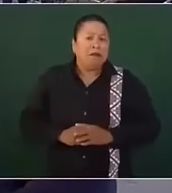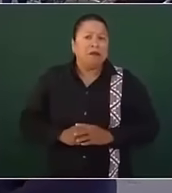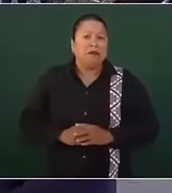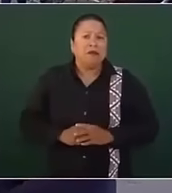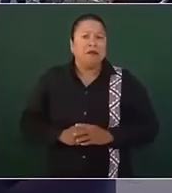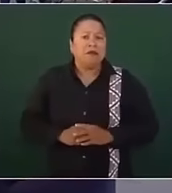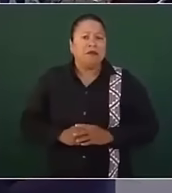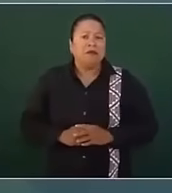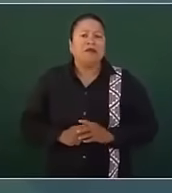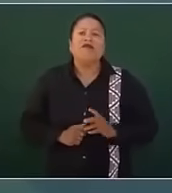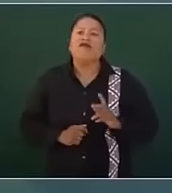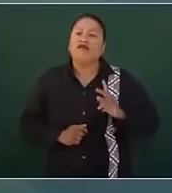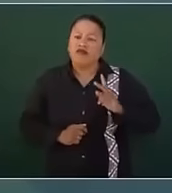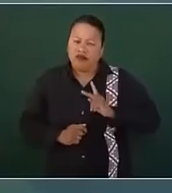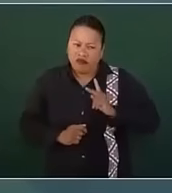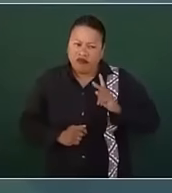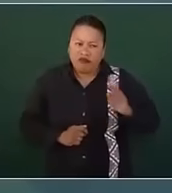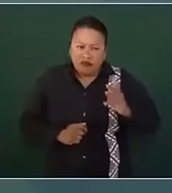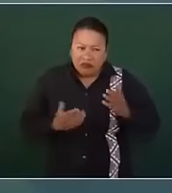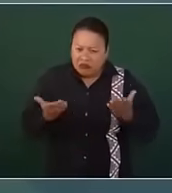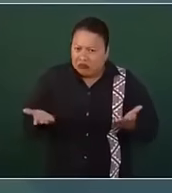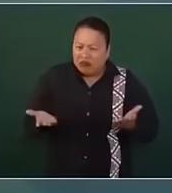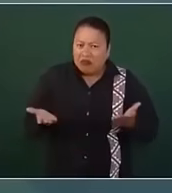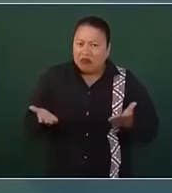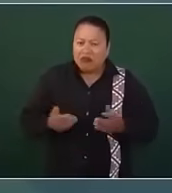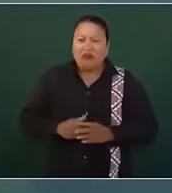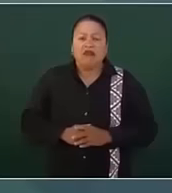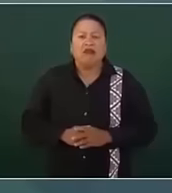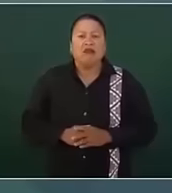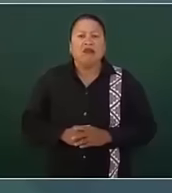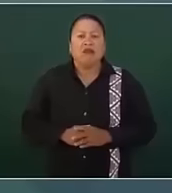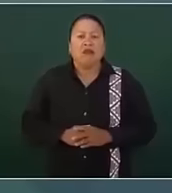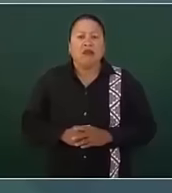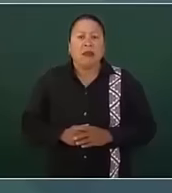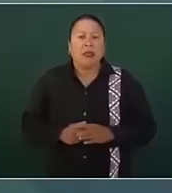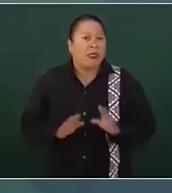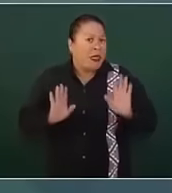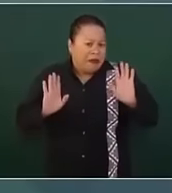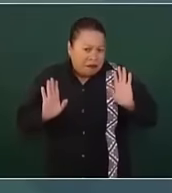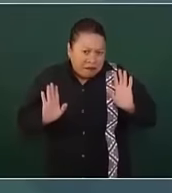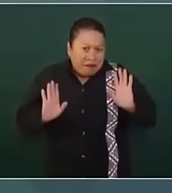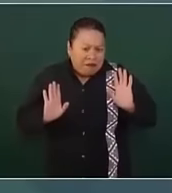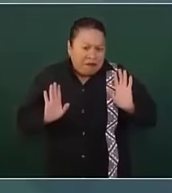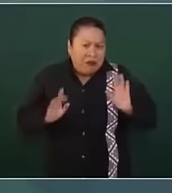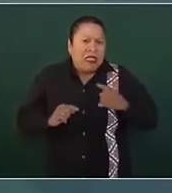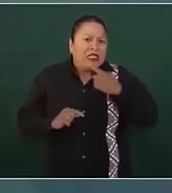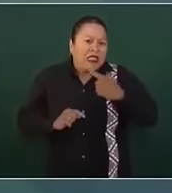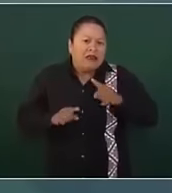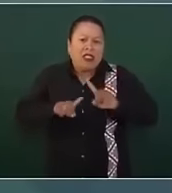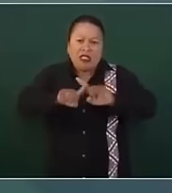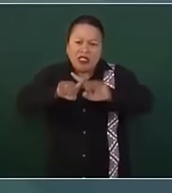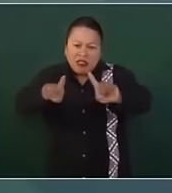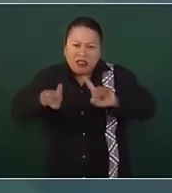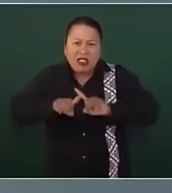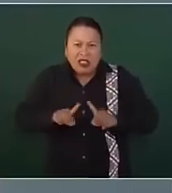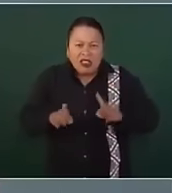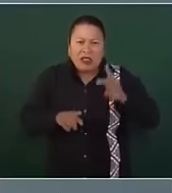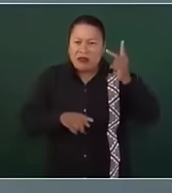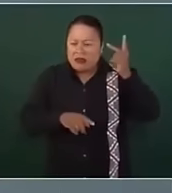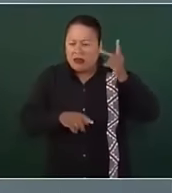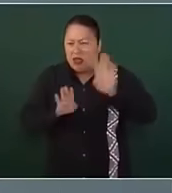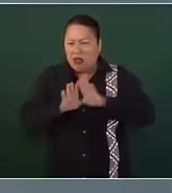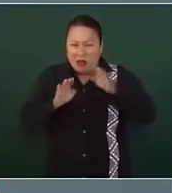en la misma postura de que, independientemente de que tengan diferencias políticas,